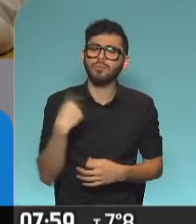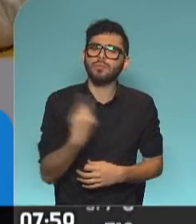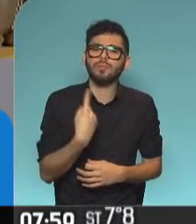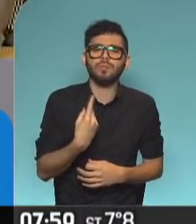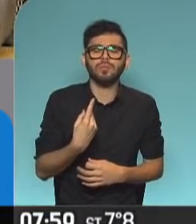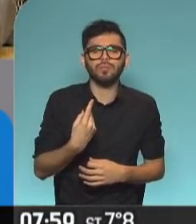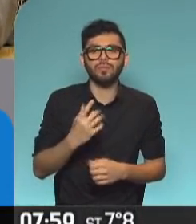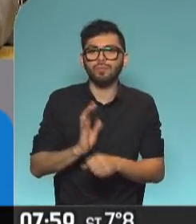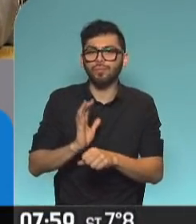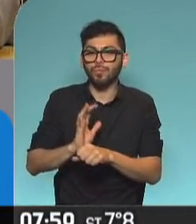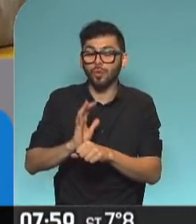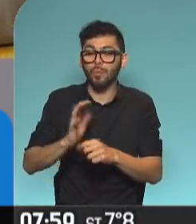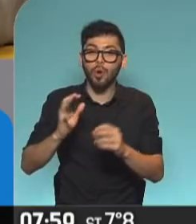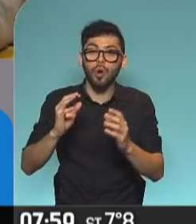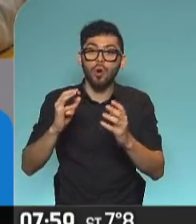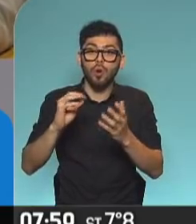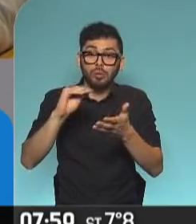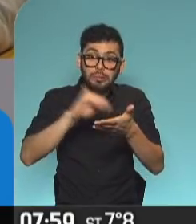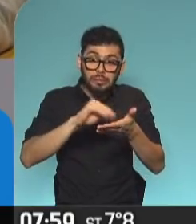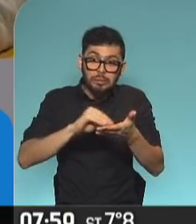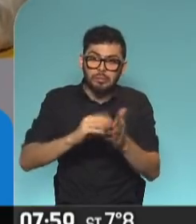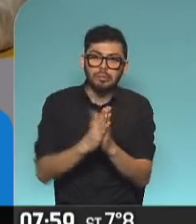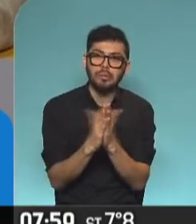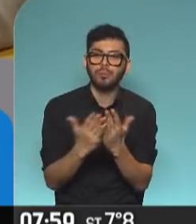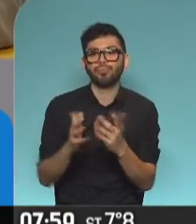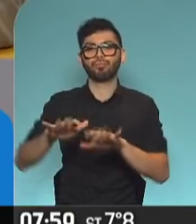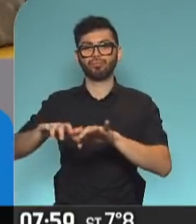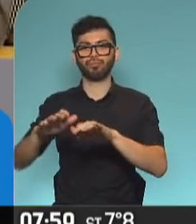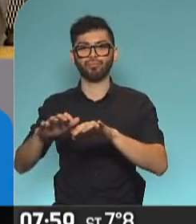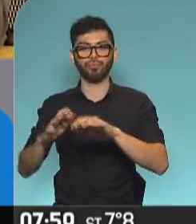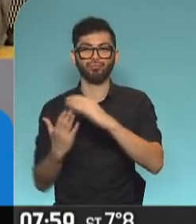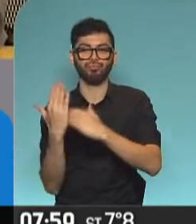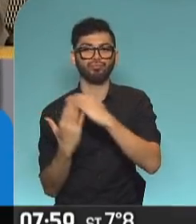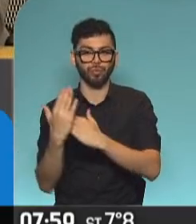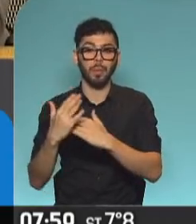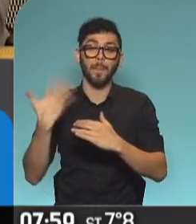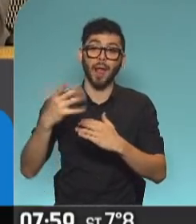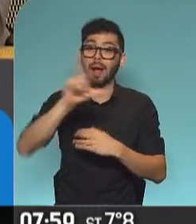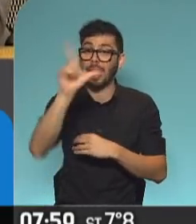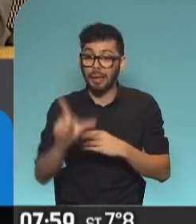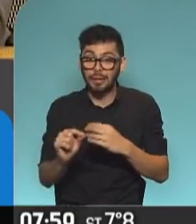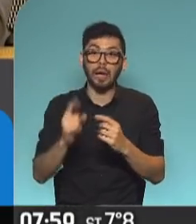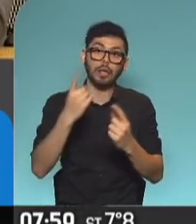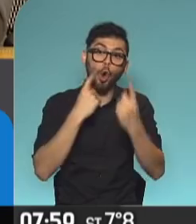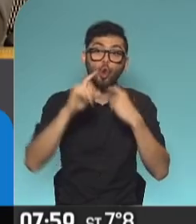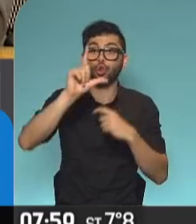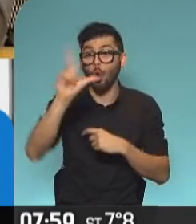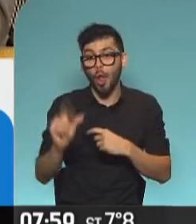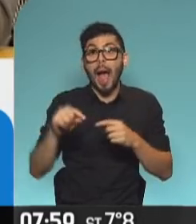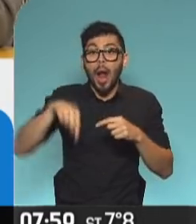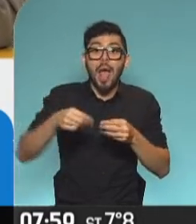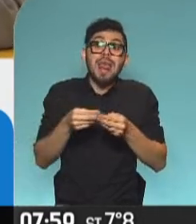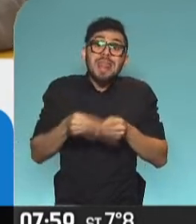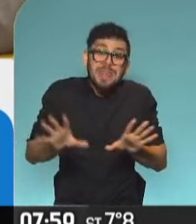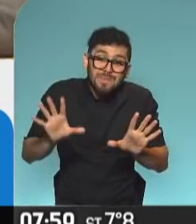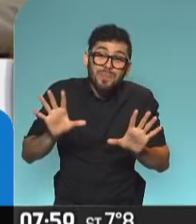profundizar, de digitalizar el registro y de ir a todos los rincones del país para registrar todas las armas. Estamos comenzando ese camino recién ahora. Muchas gracias por tu